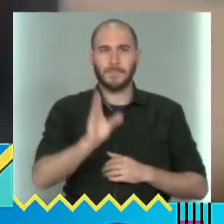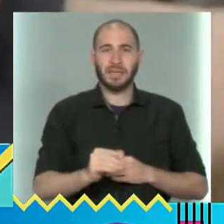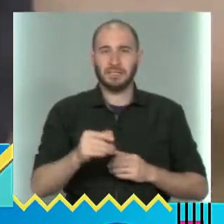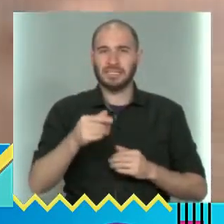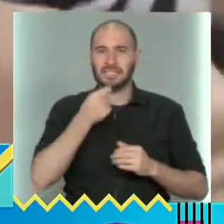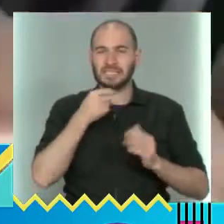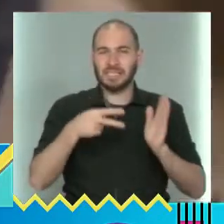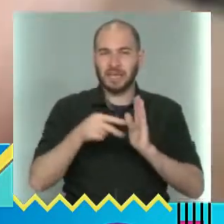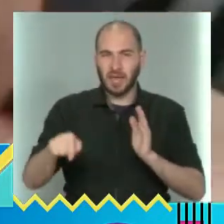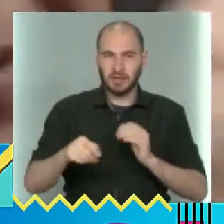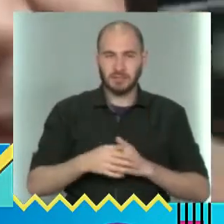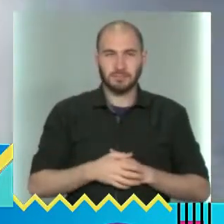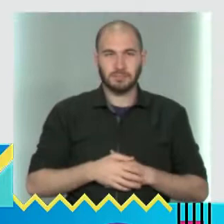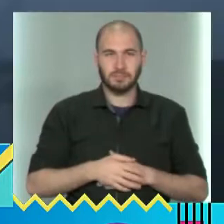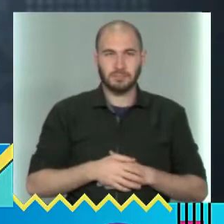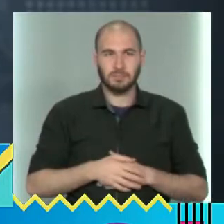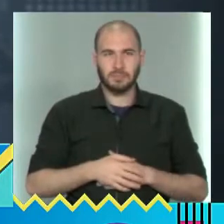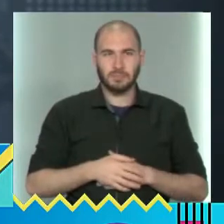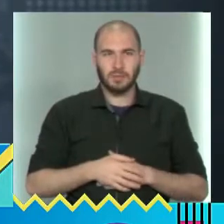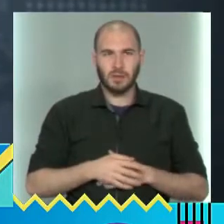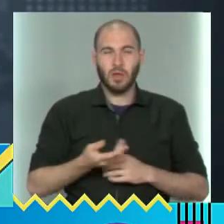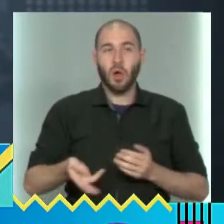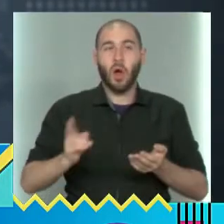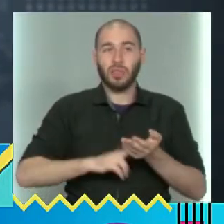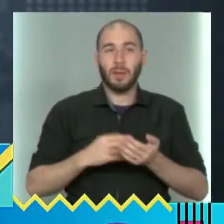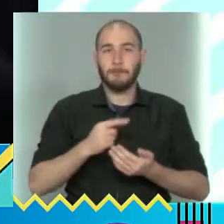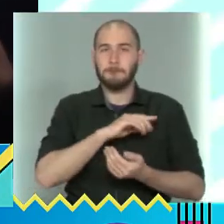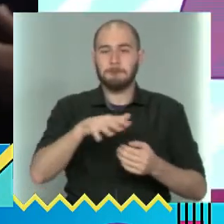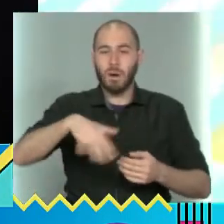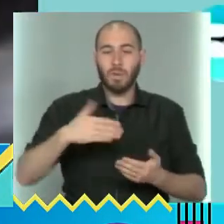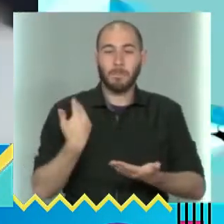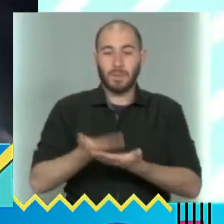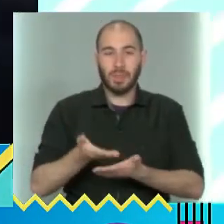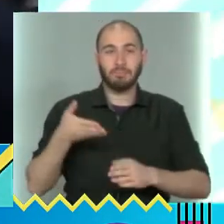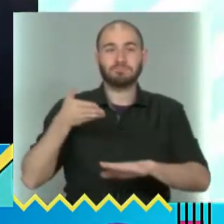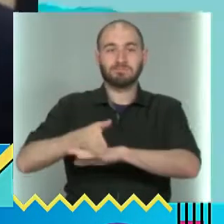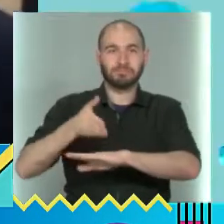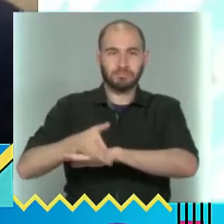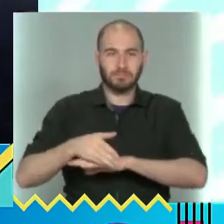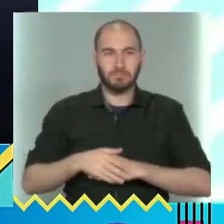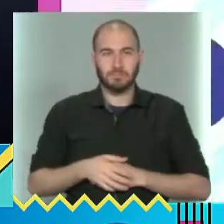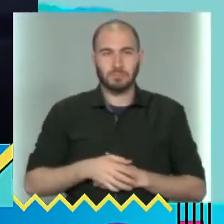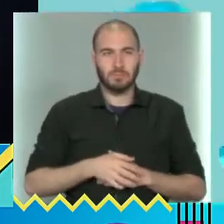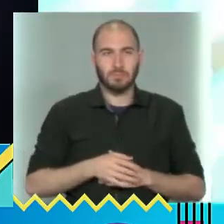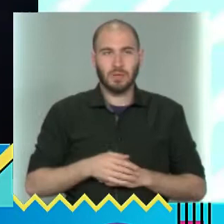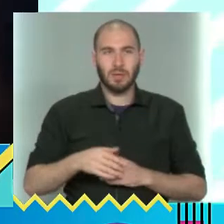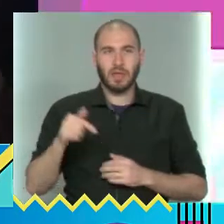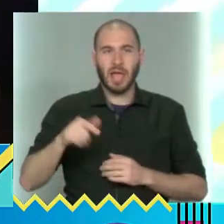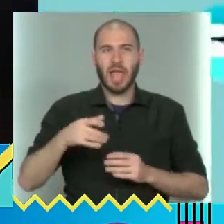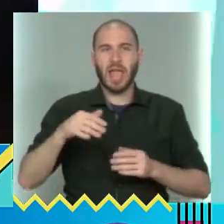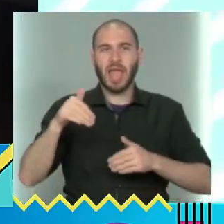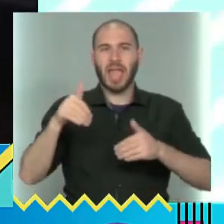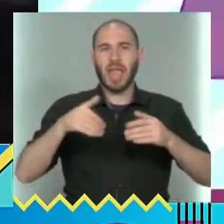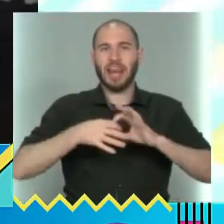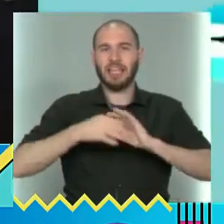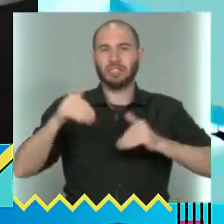Siria. Uno, sí, obviamente una de las reivindicaciones que pedía el pueblo era esto, la participación, que hagan elecciones libres, como